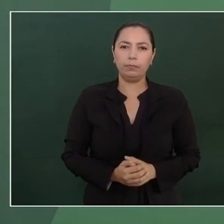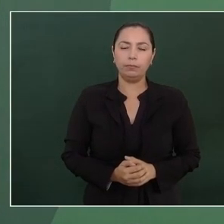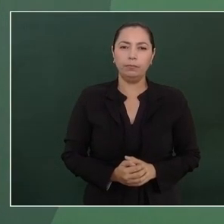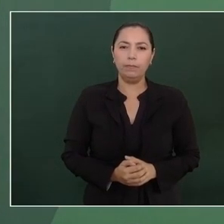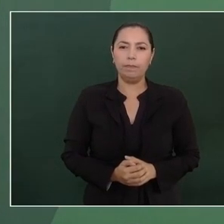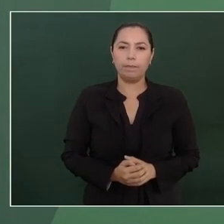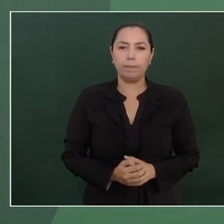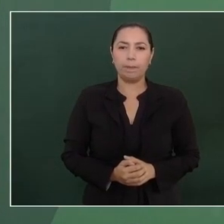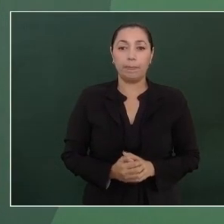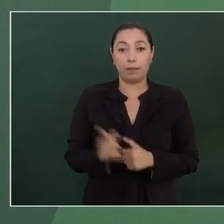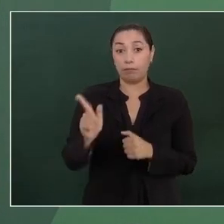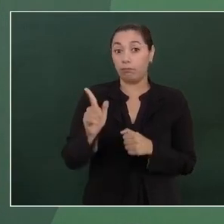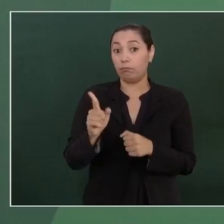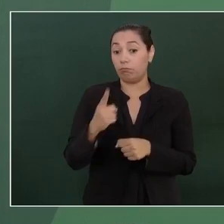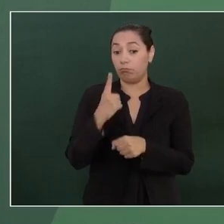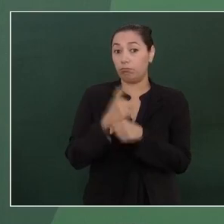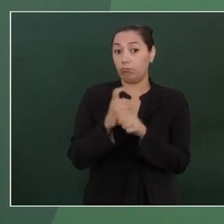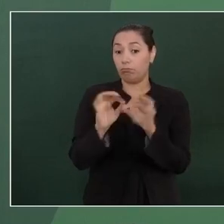De primera.